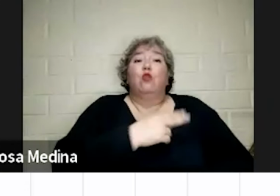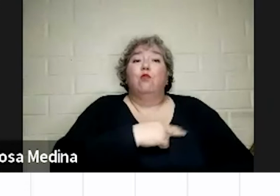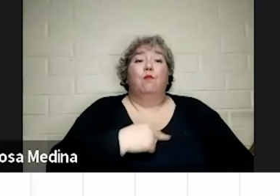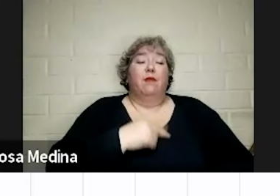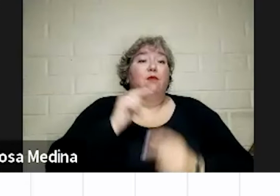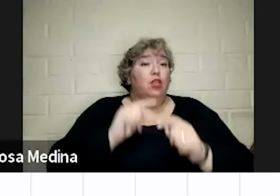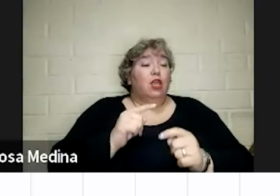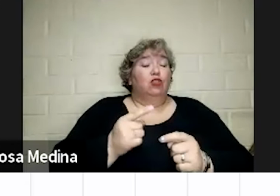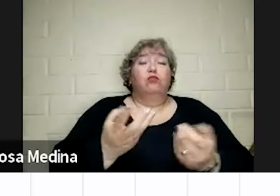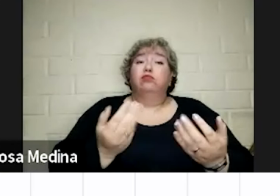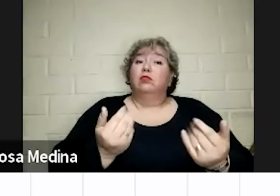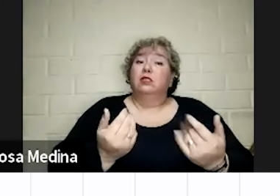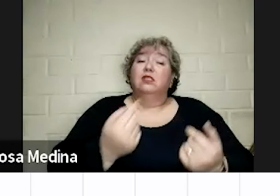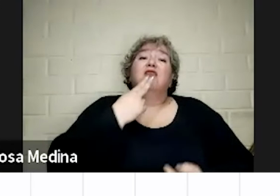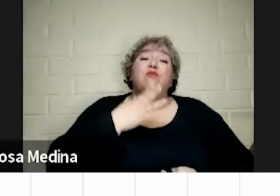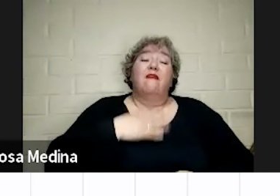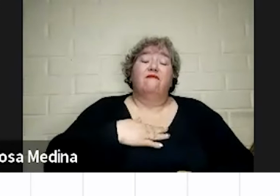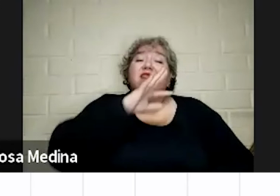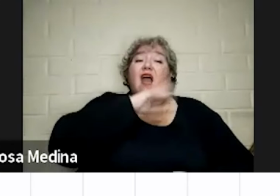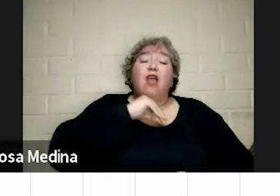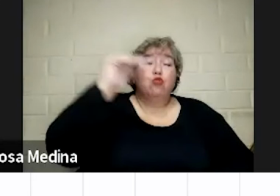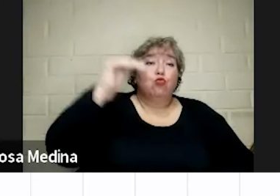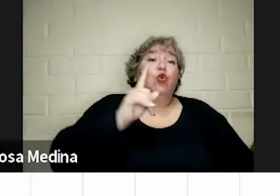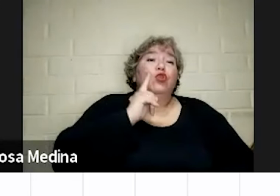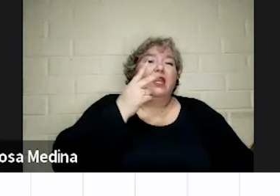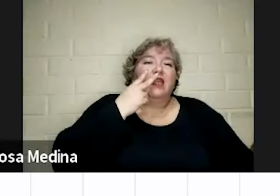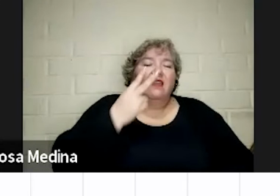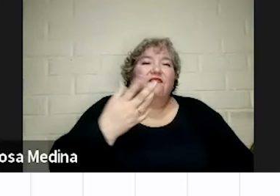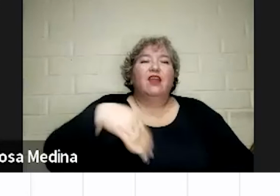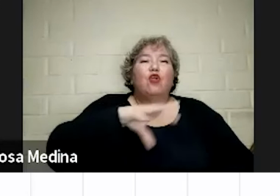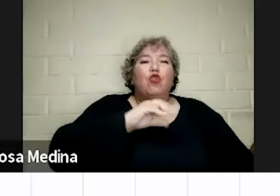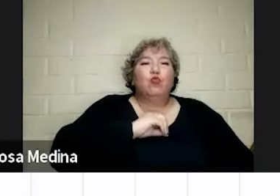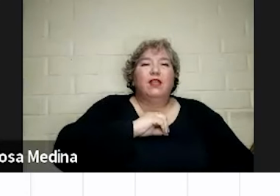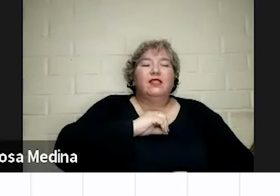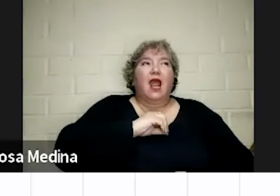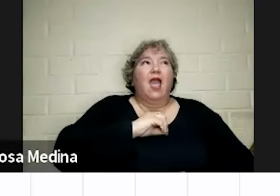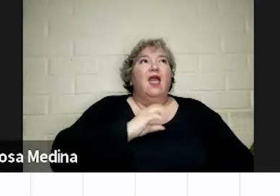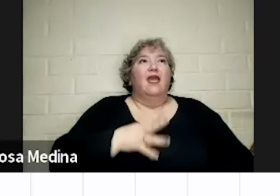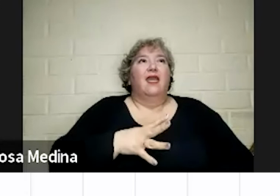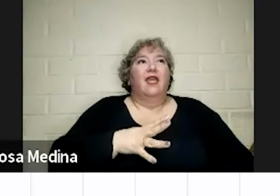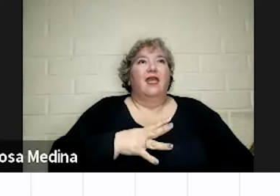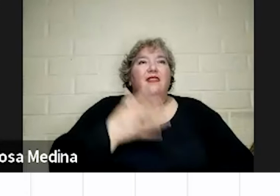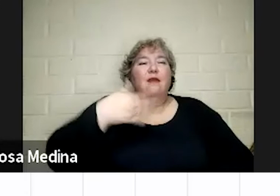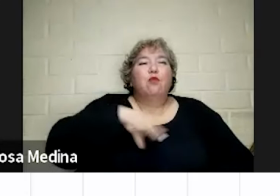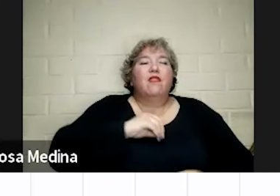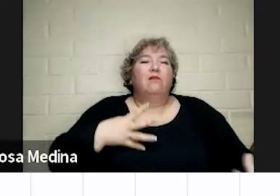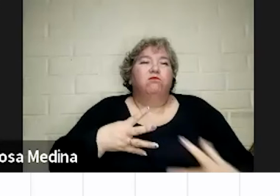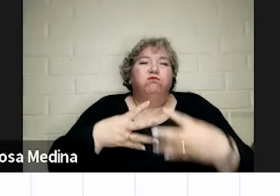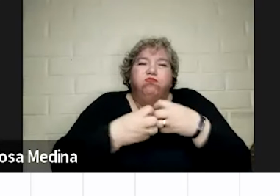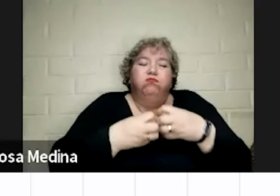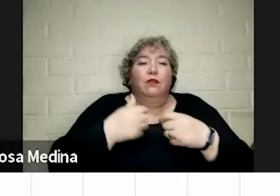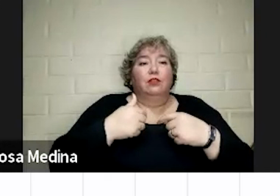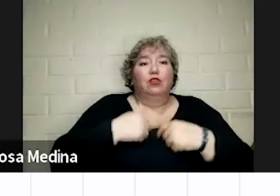necesario después en la vida de adulto. Tiene que ver con nuestra capacidad de ajustarnos a las demandas del entorno. ¿Ya? En que si me ponen algo, una